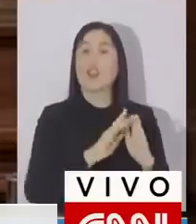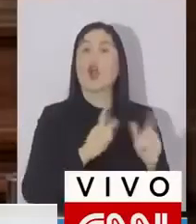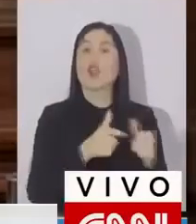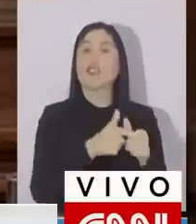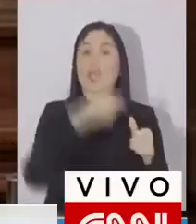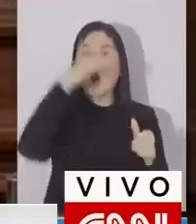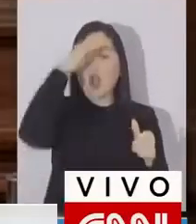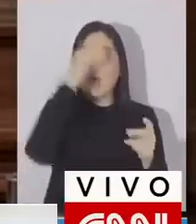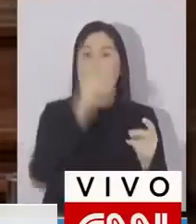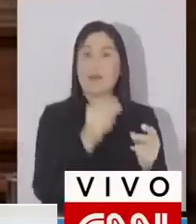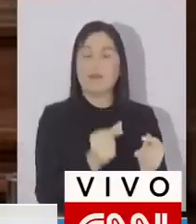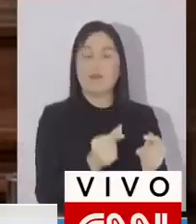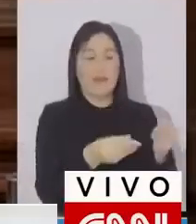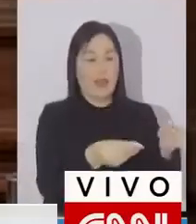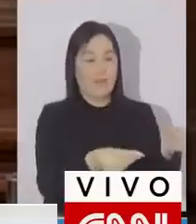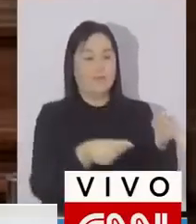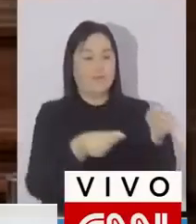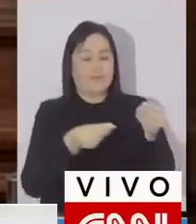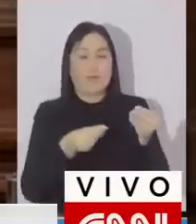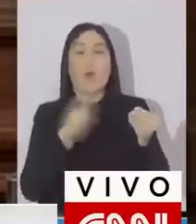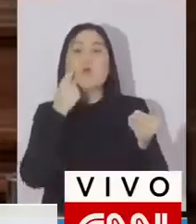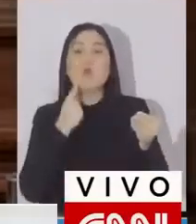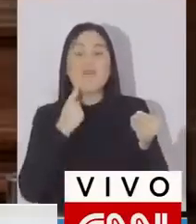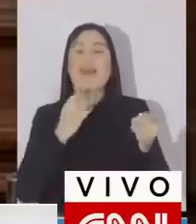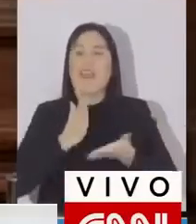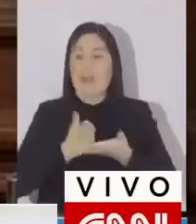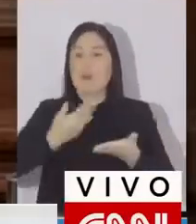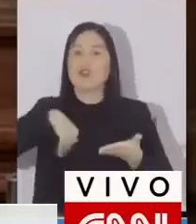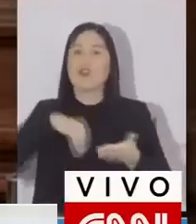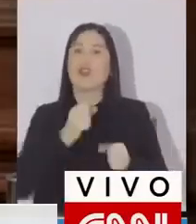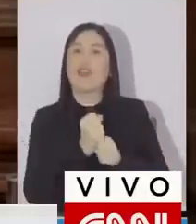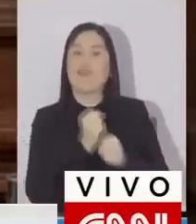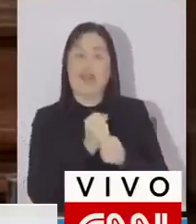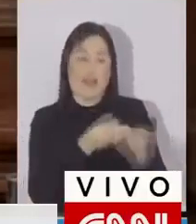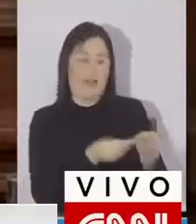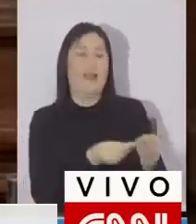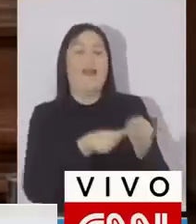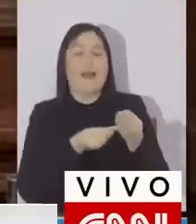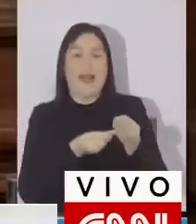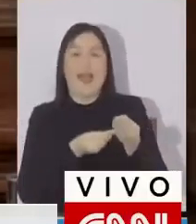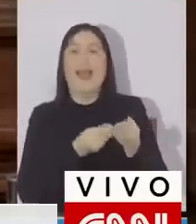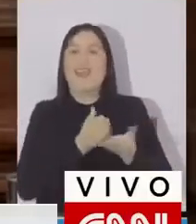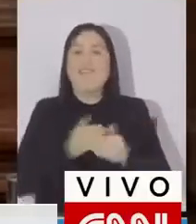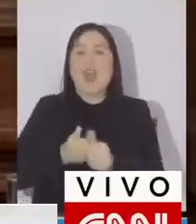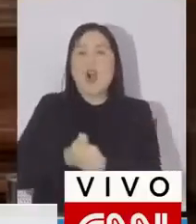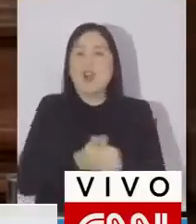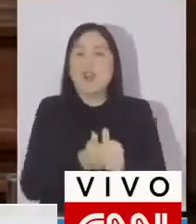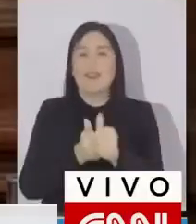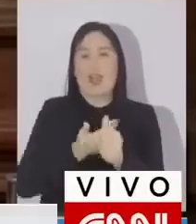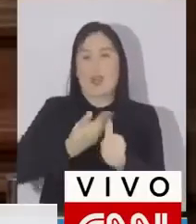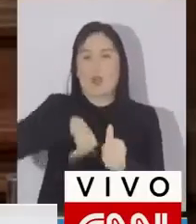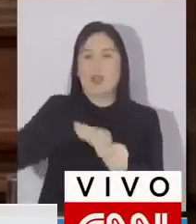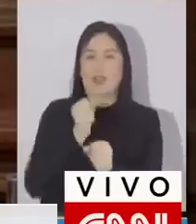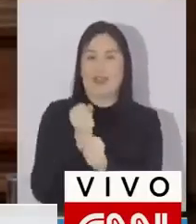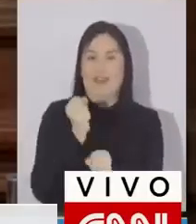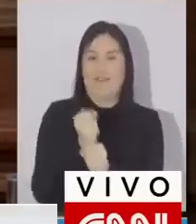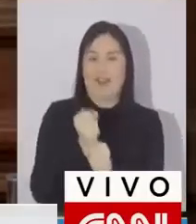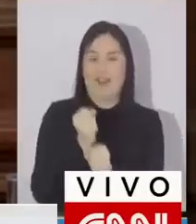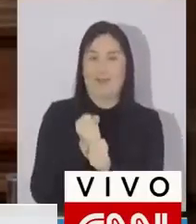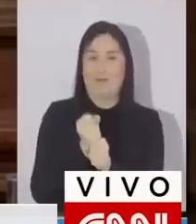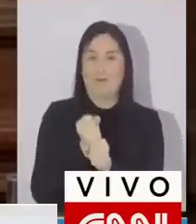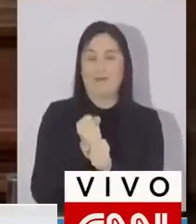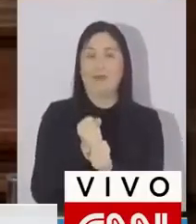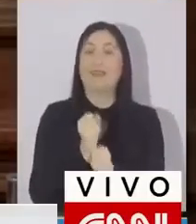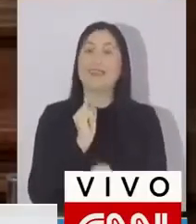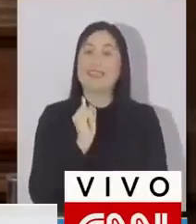un borrador sobre el cual Tenemos que trabajar un insumo que deberá orientar nuestro trabajo y sobre el cual son